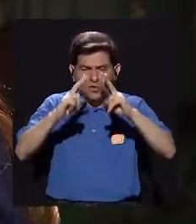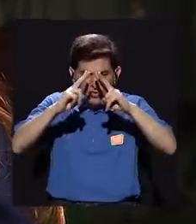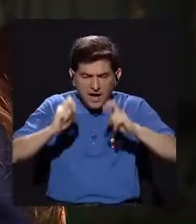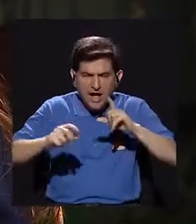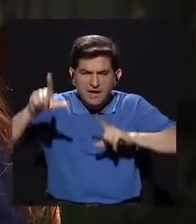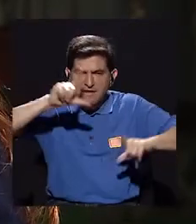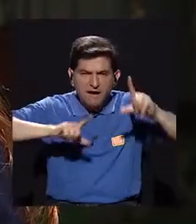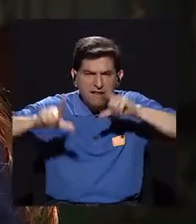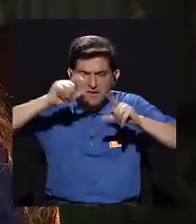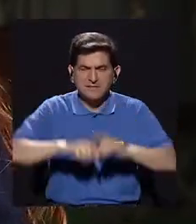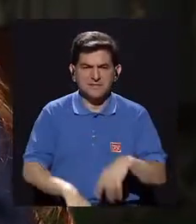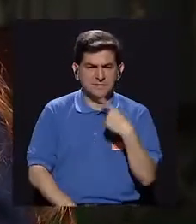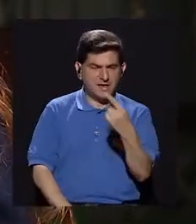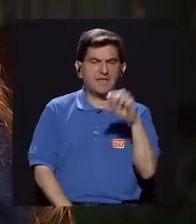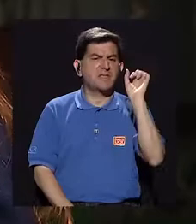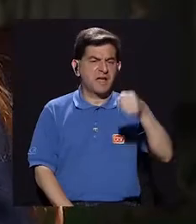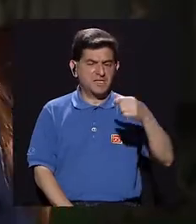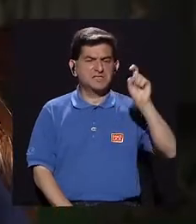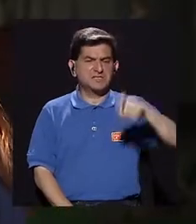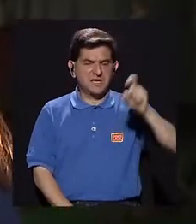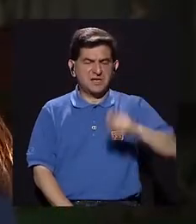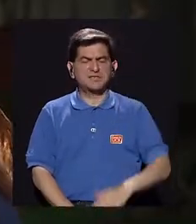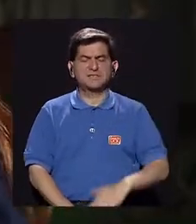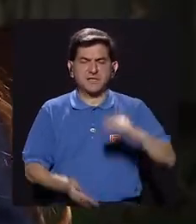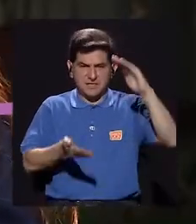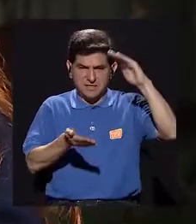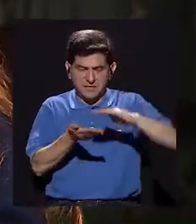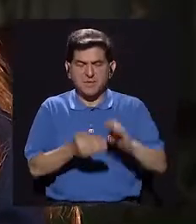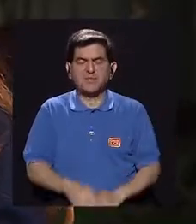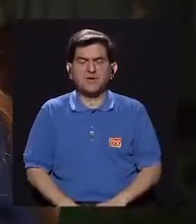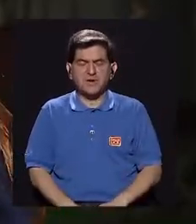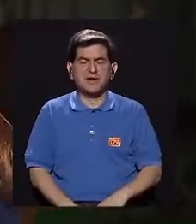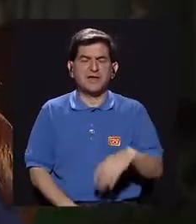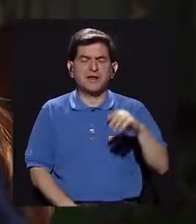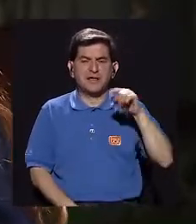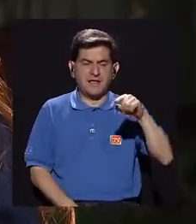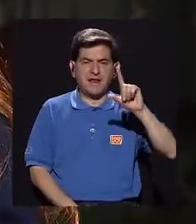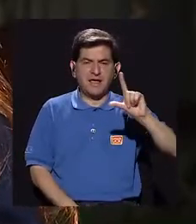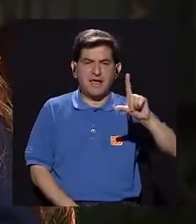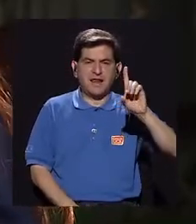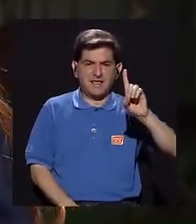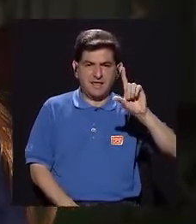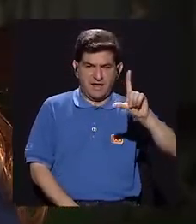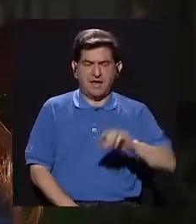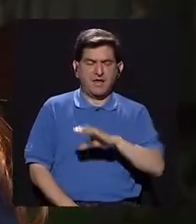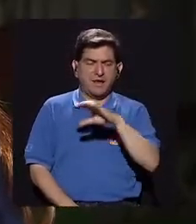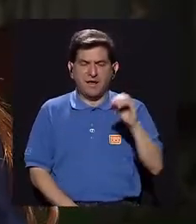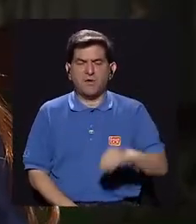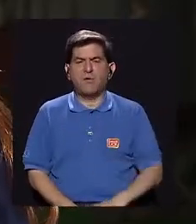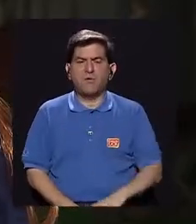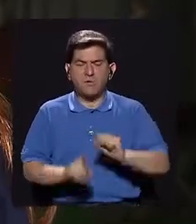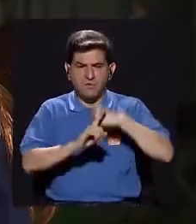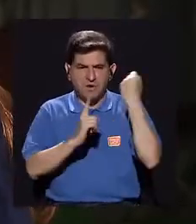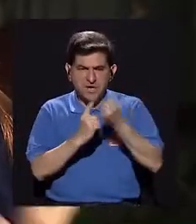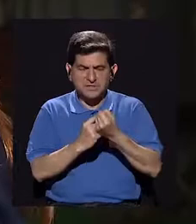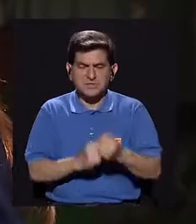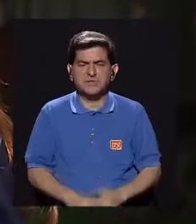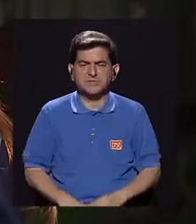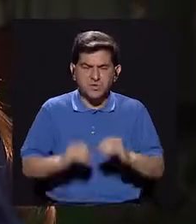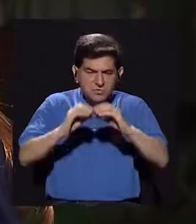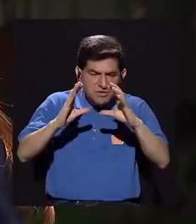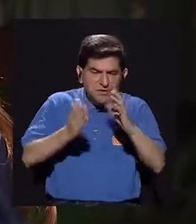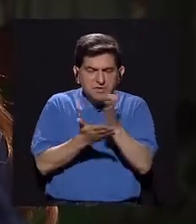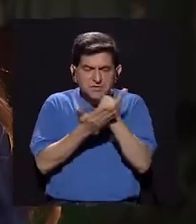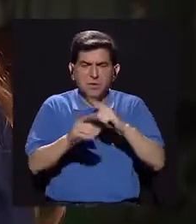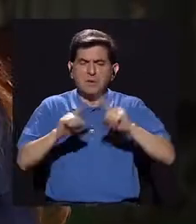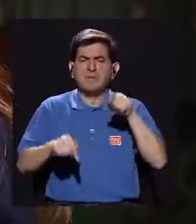haga exámenes de laboratorio y le diga, sí, tiene que bajar el colesterol, consuma menos carbohidratos, ya hay algo de inflamación, pero como usted no siente